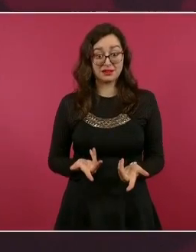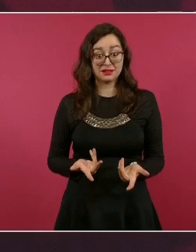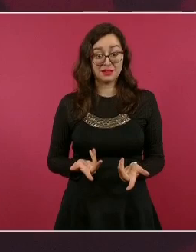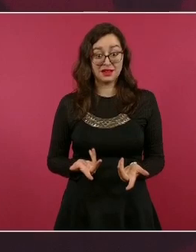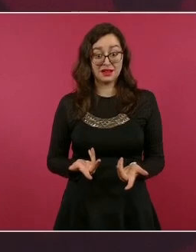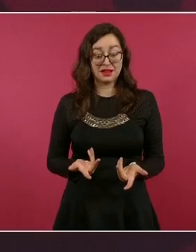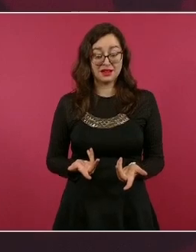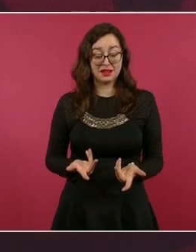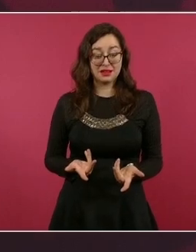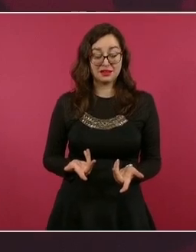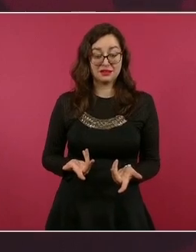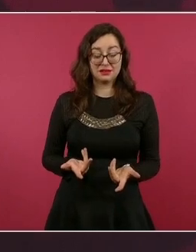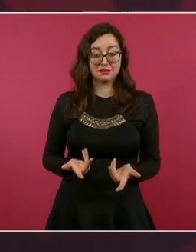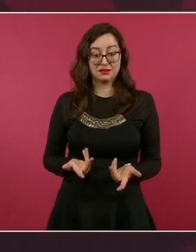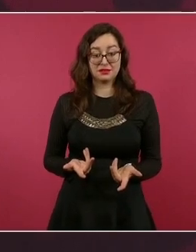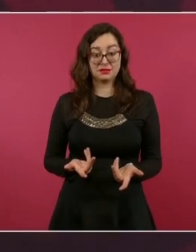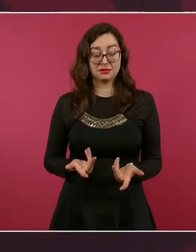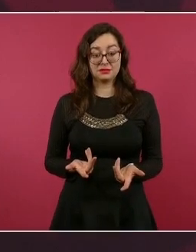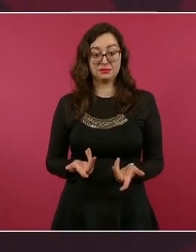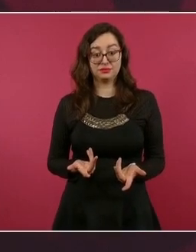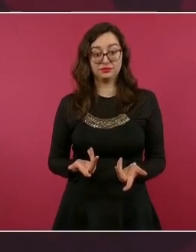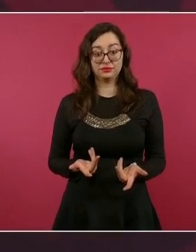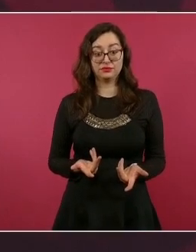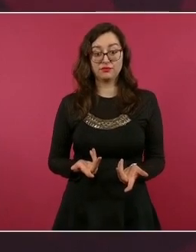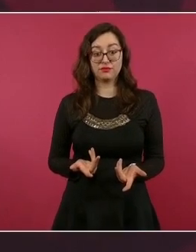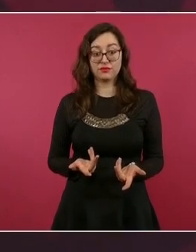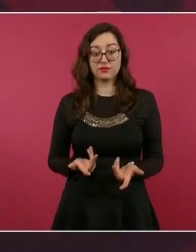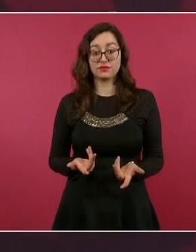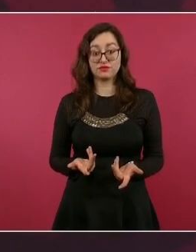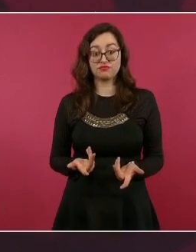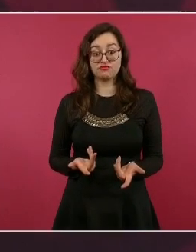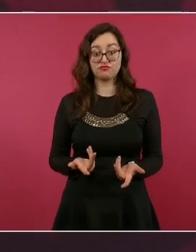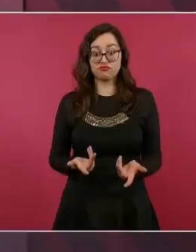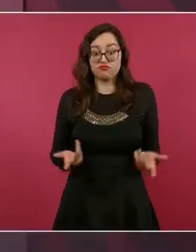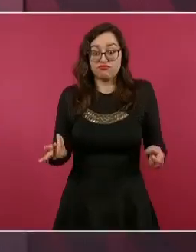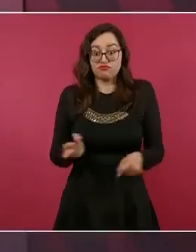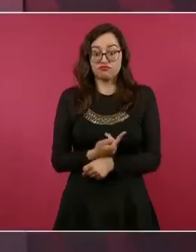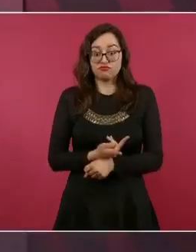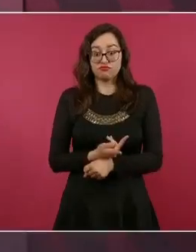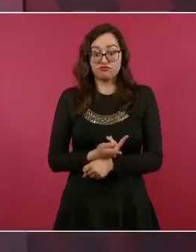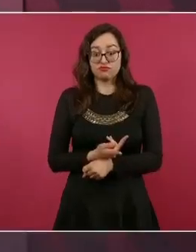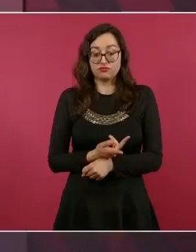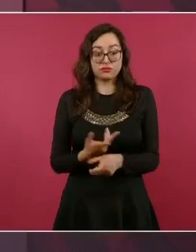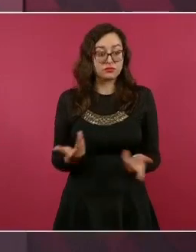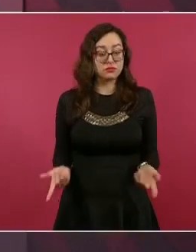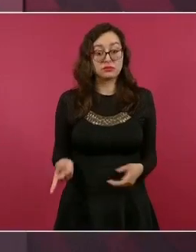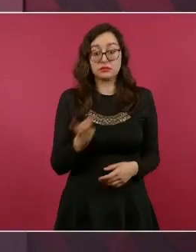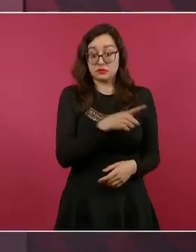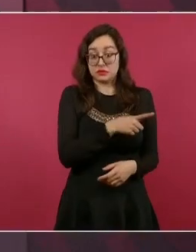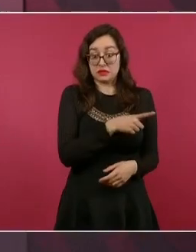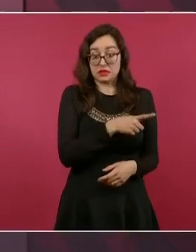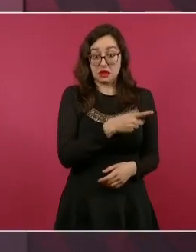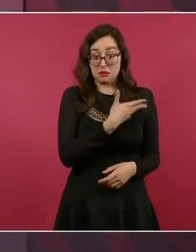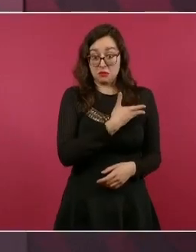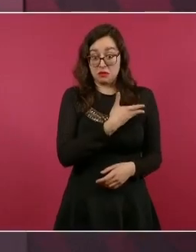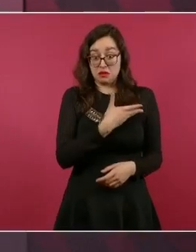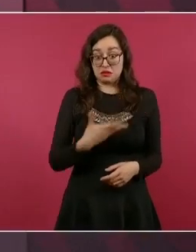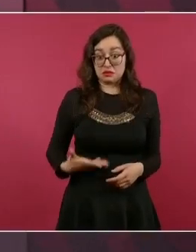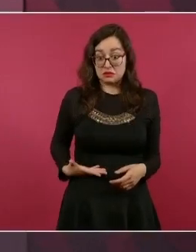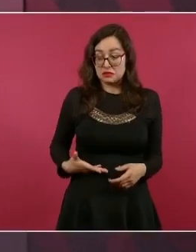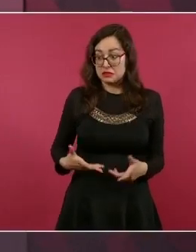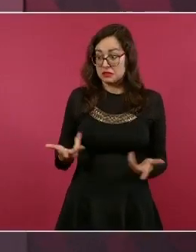de México en Chile, y se obtuvieron salvoconductos.